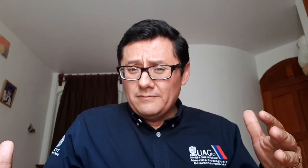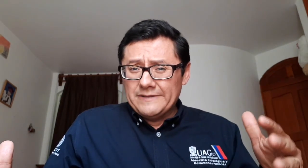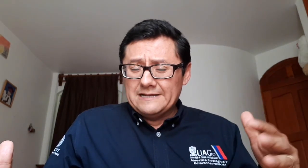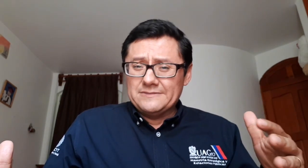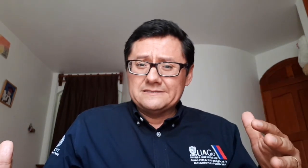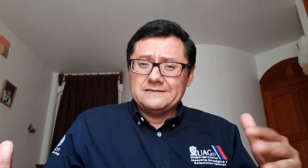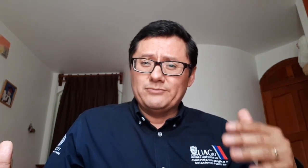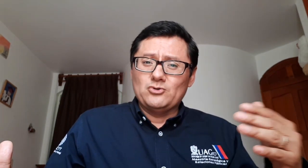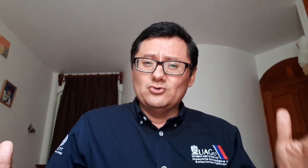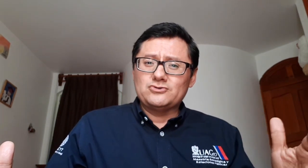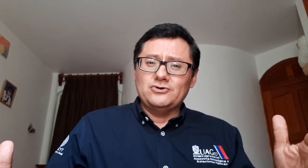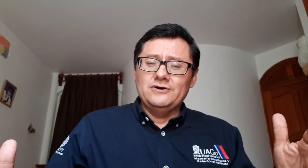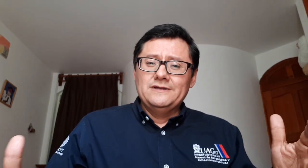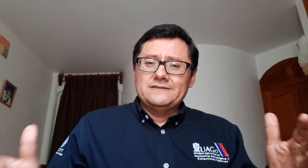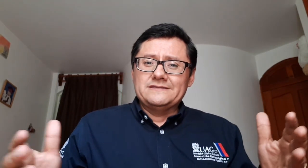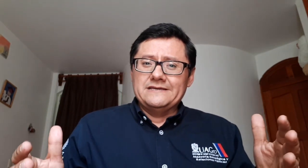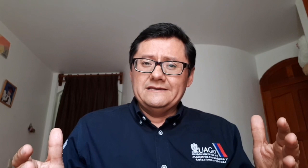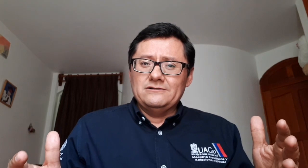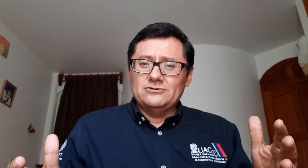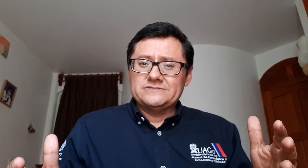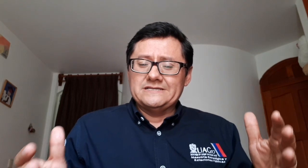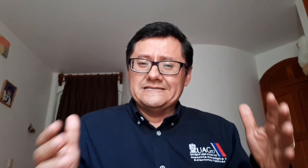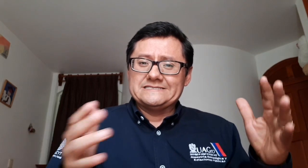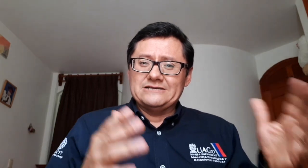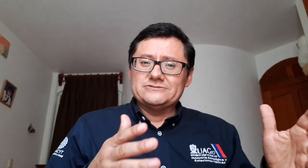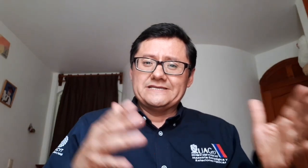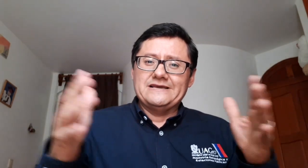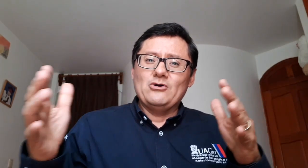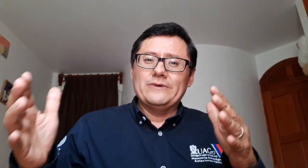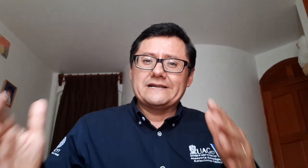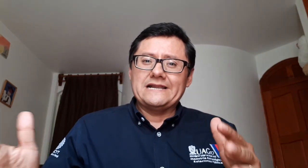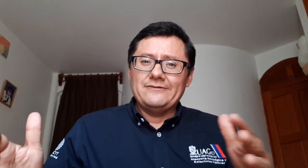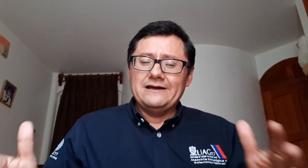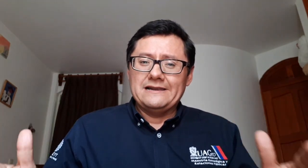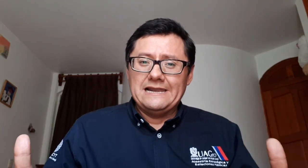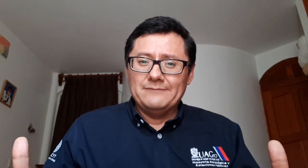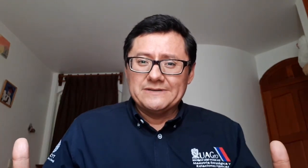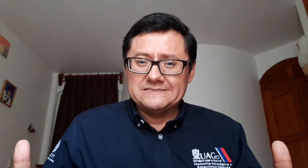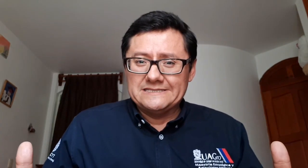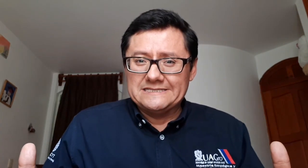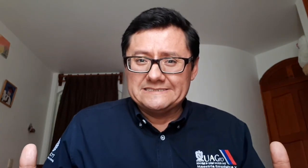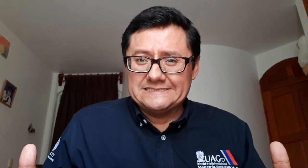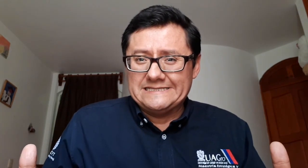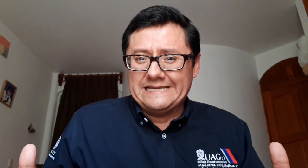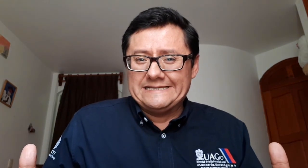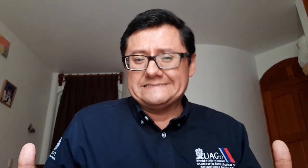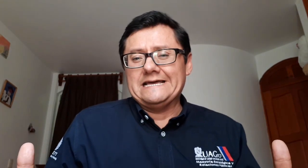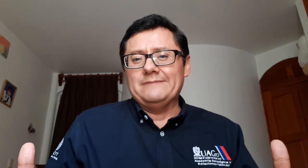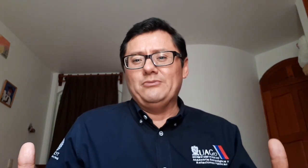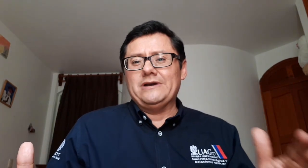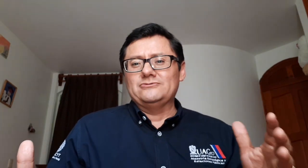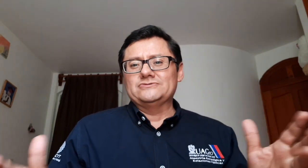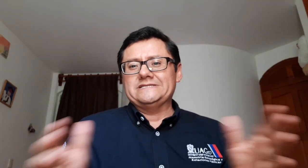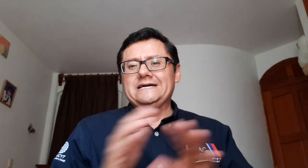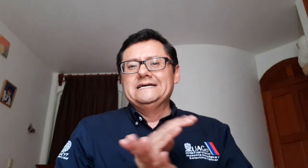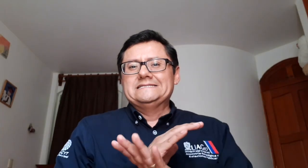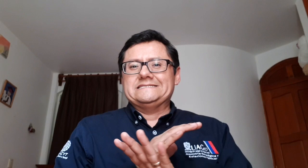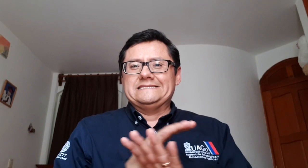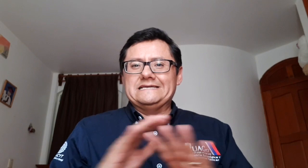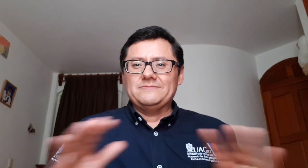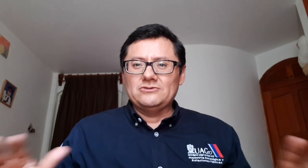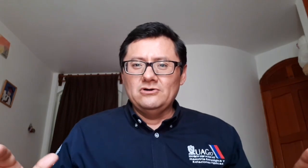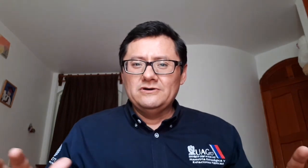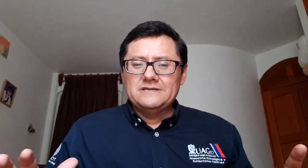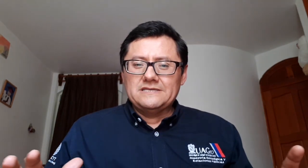gasto meramente producto de los deseos de quien gobernaba la presidencia. Así que esa época, anuncia,